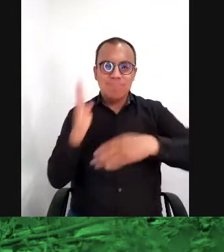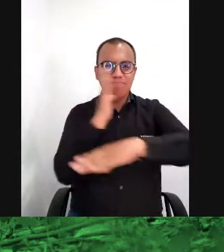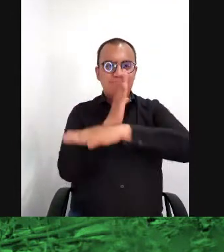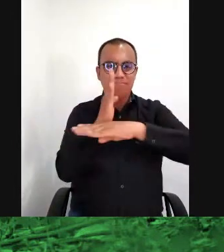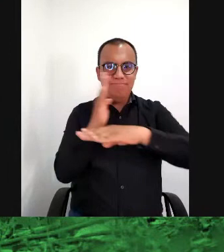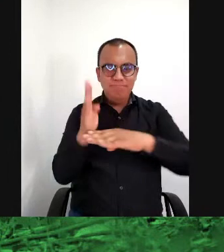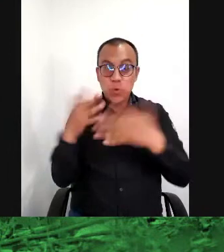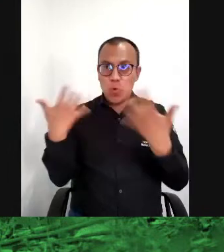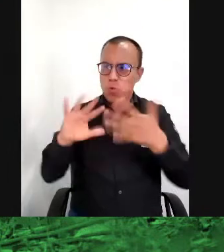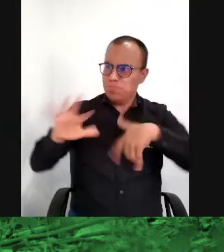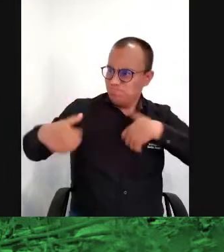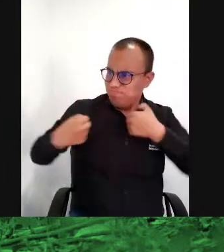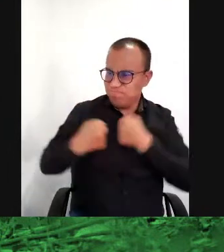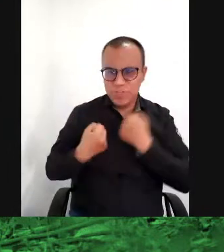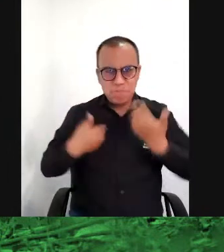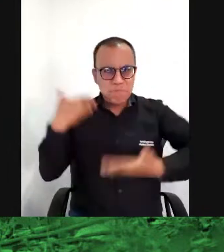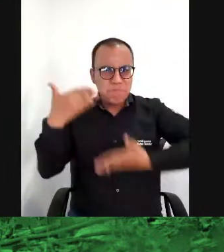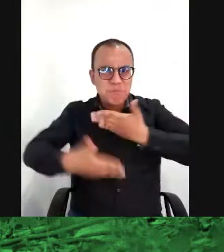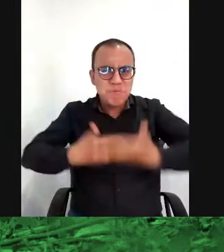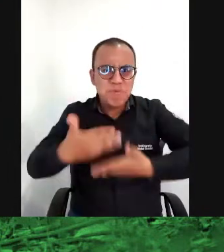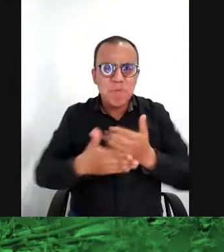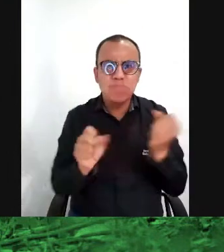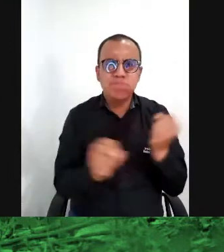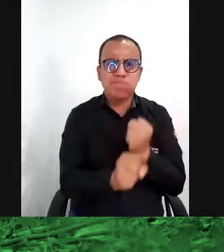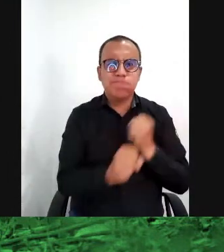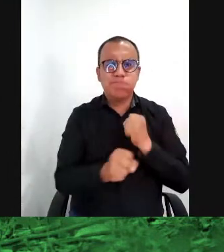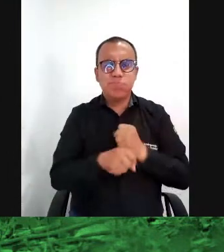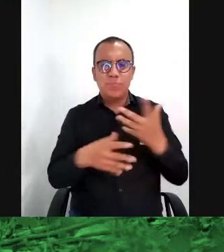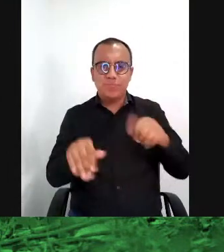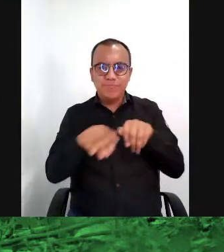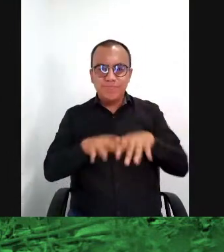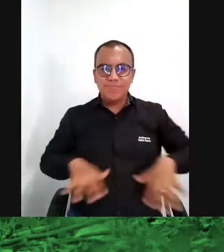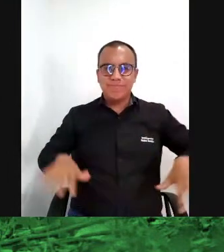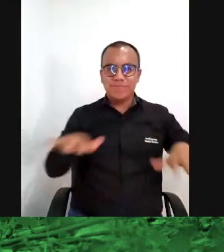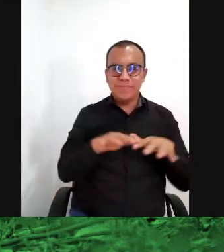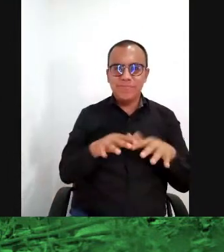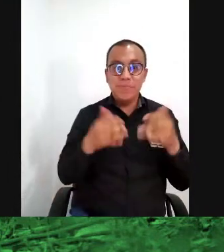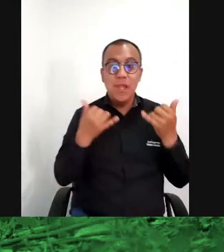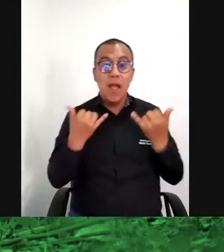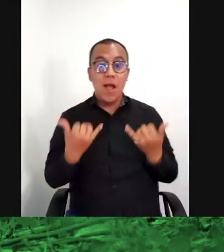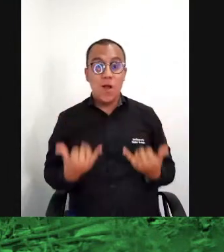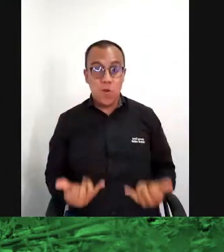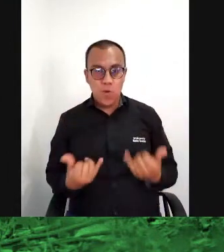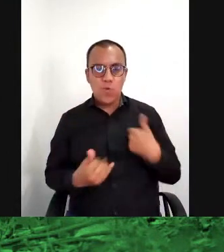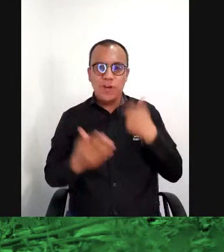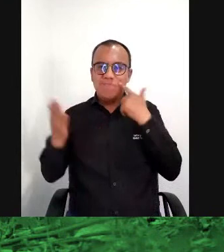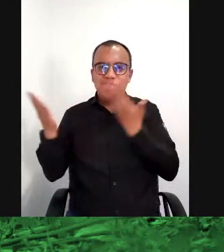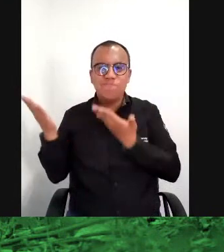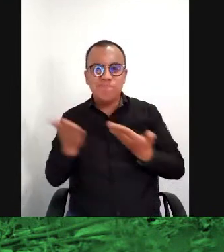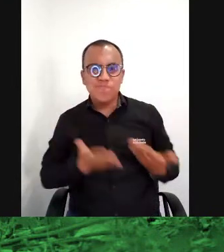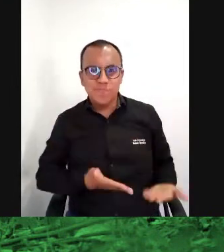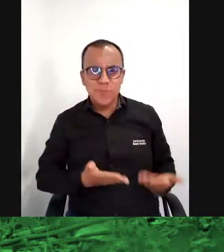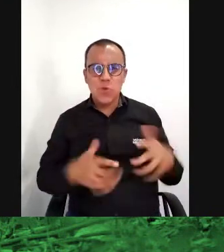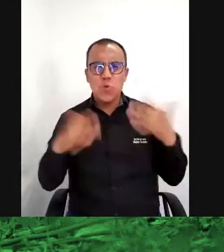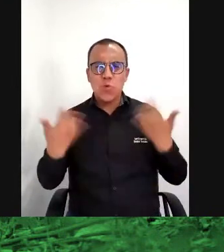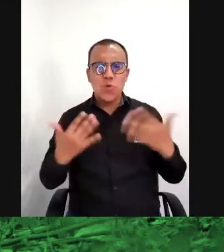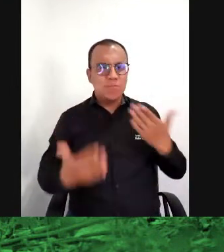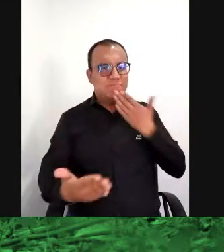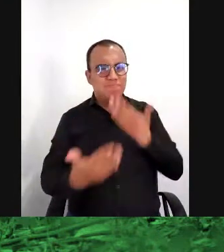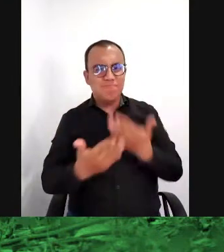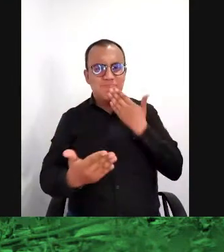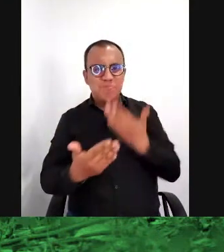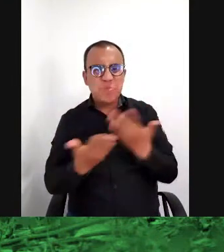sido grandes aliados en la materialización de estos maravillosos espacios. Ahora quiero darle la bienvenida y un gran agradecimiento por